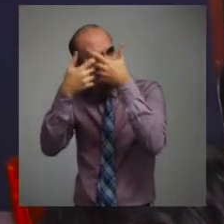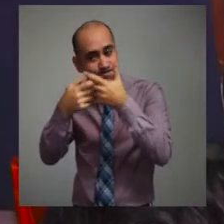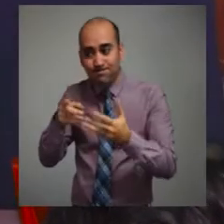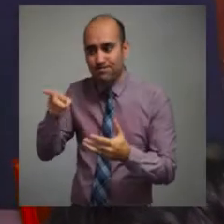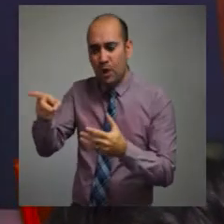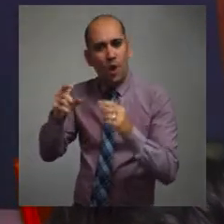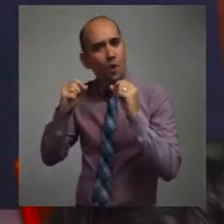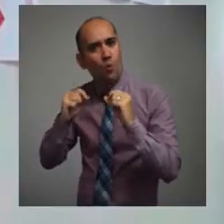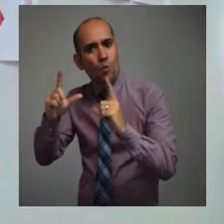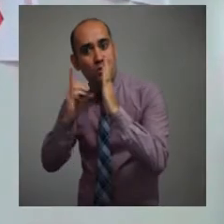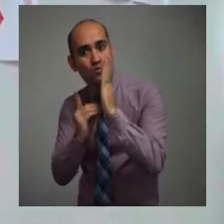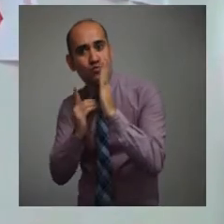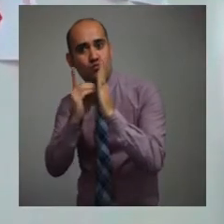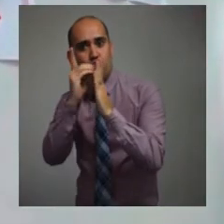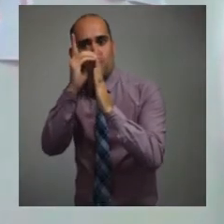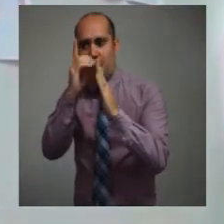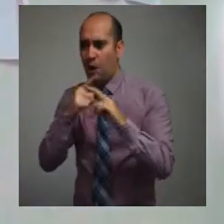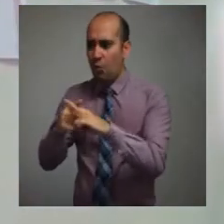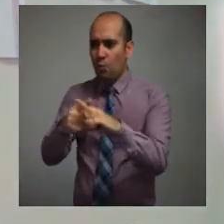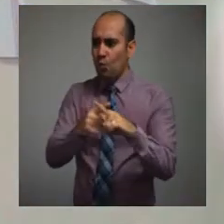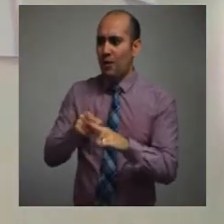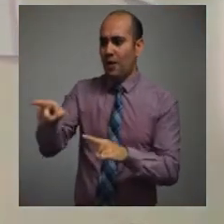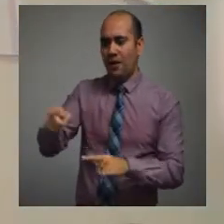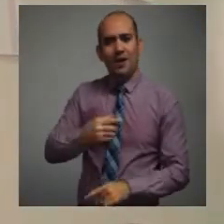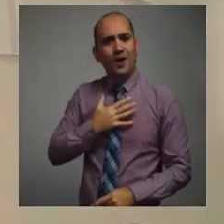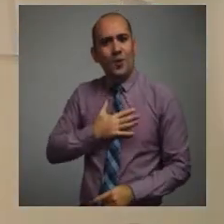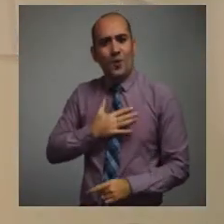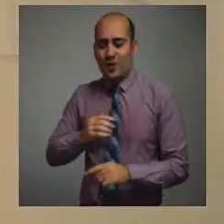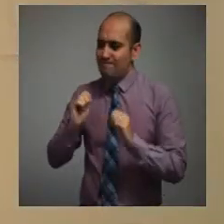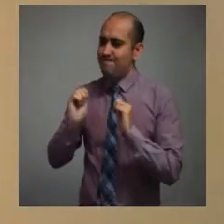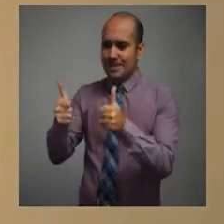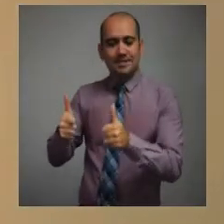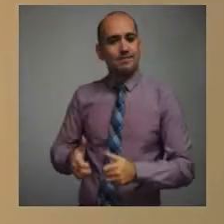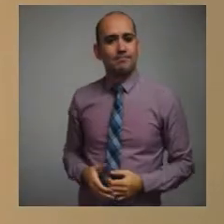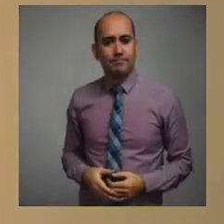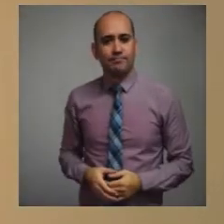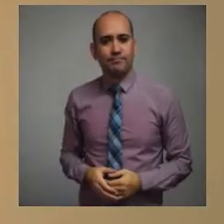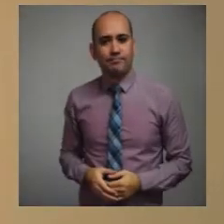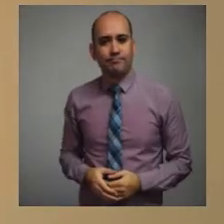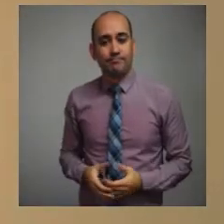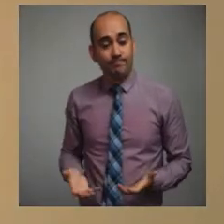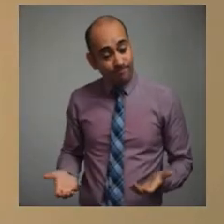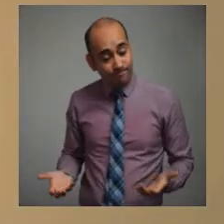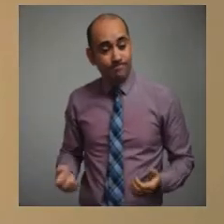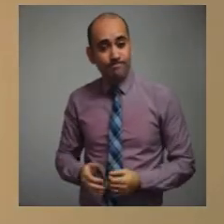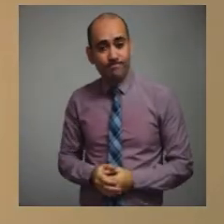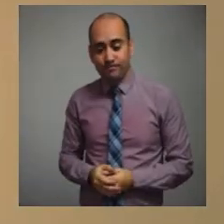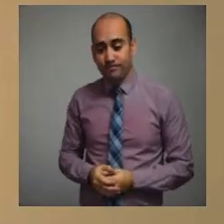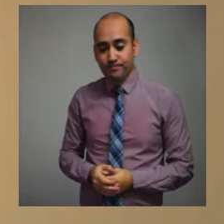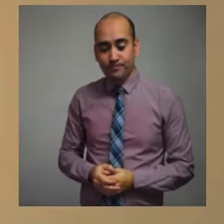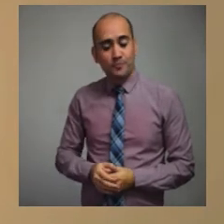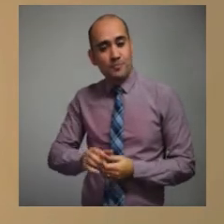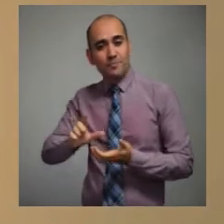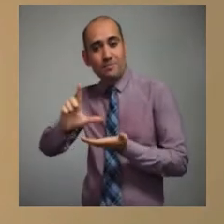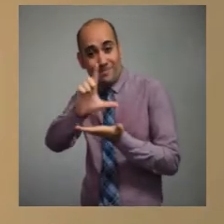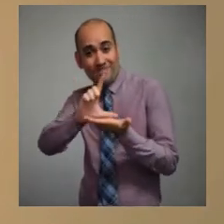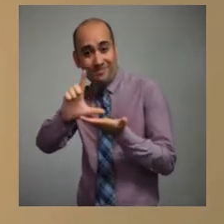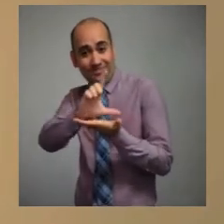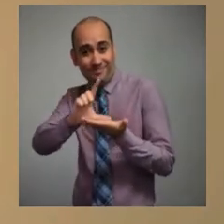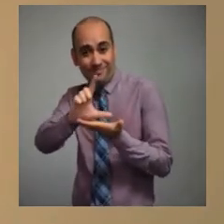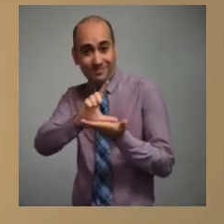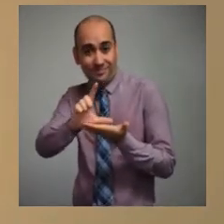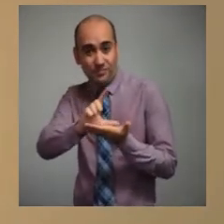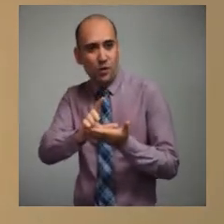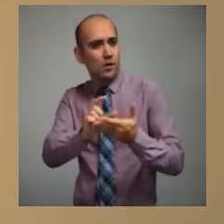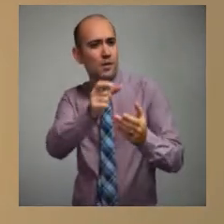al desarrollo personal y social de nuestros educandos. Nuestro liceo acoge y atiende a una población